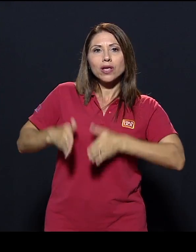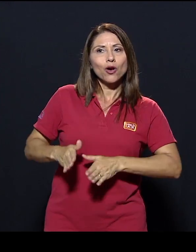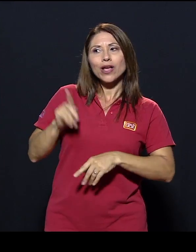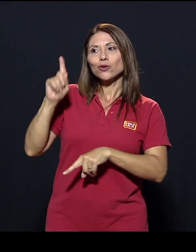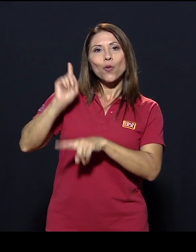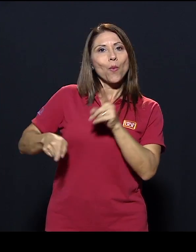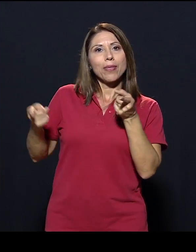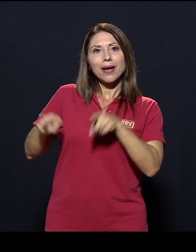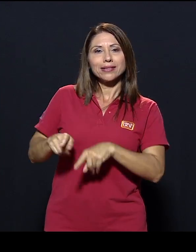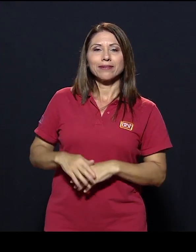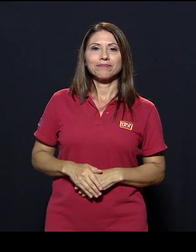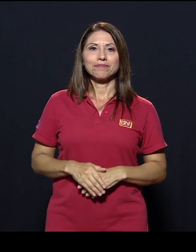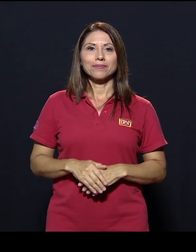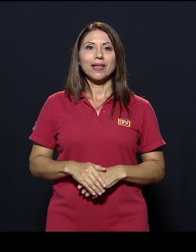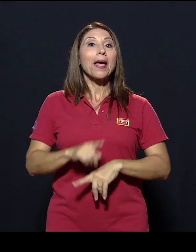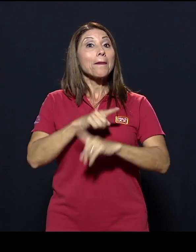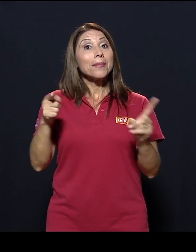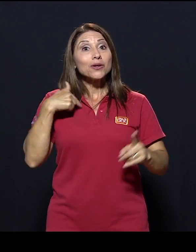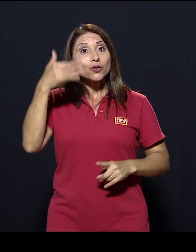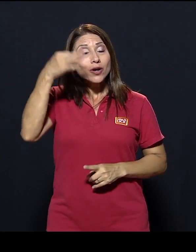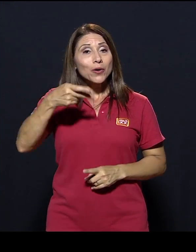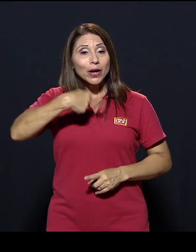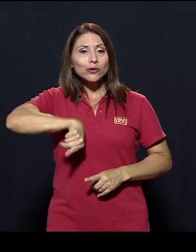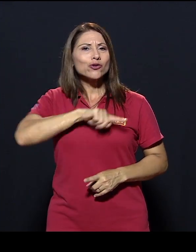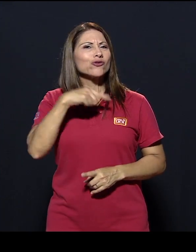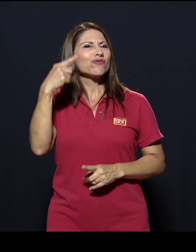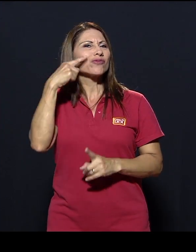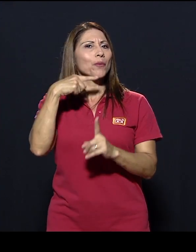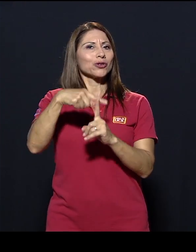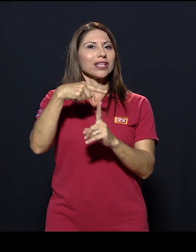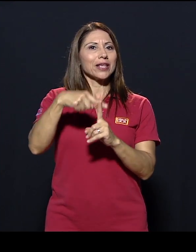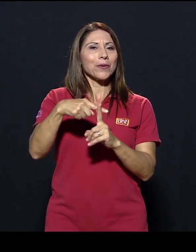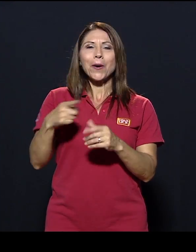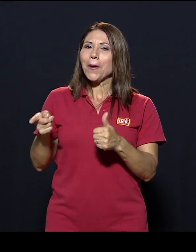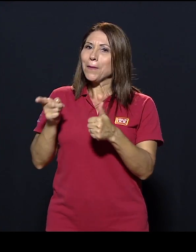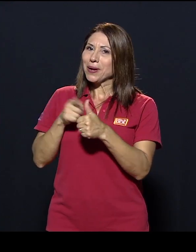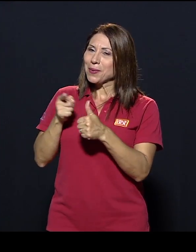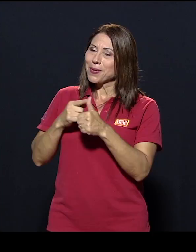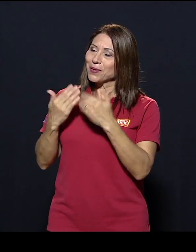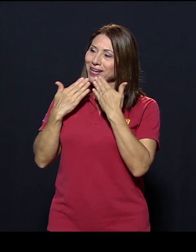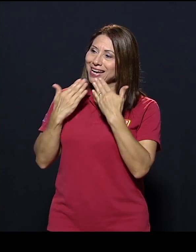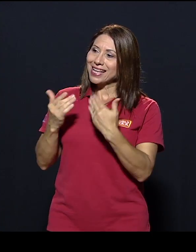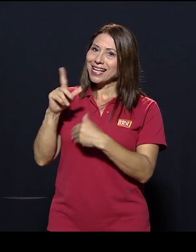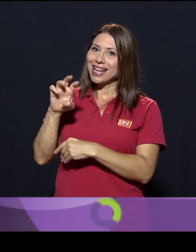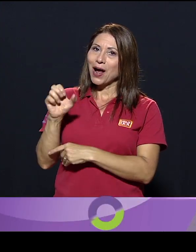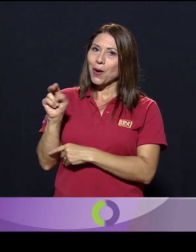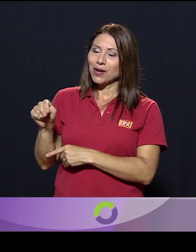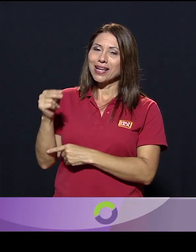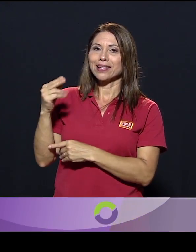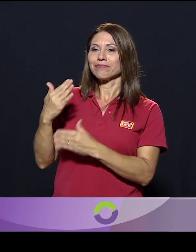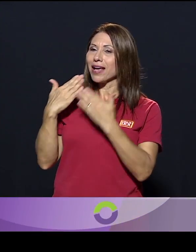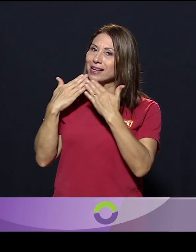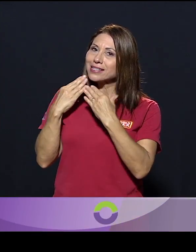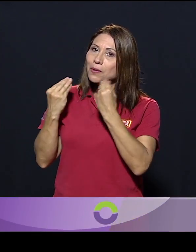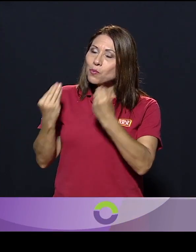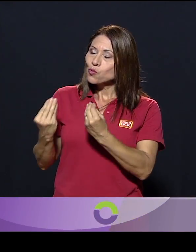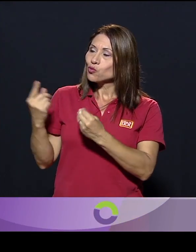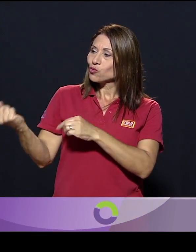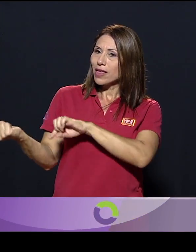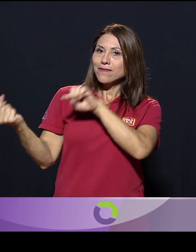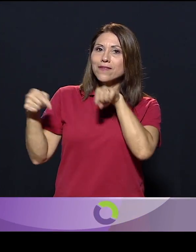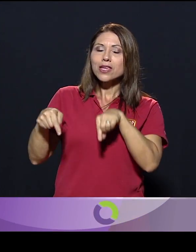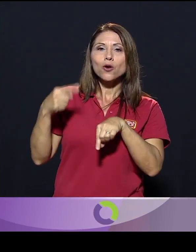hijo, ¿verdad? Claro. Y por supuesto eso no puede ser. Pero yo creo que nos quedamos con lo positivo de esto, Laura, y primero agradecerte mucho por haber venido a